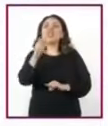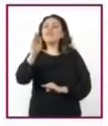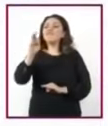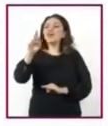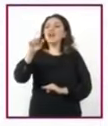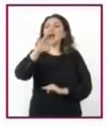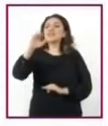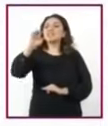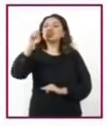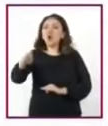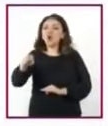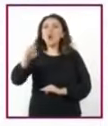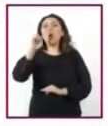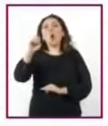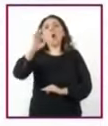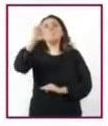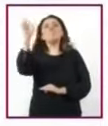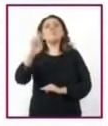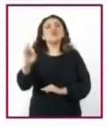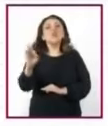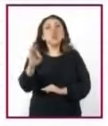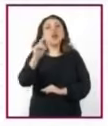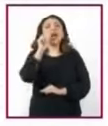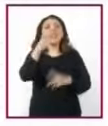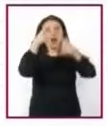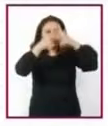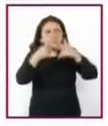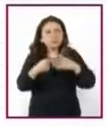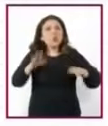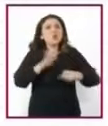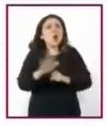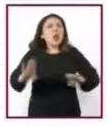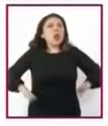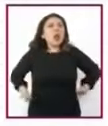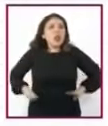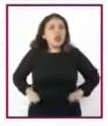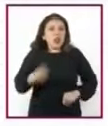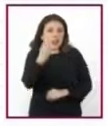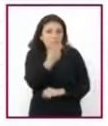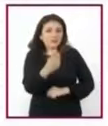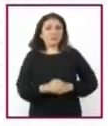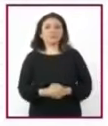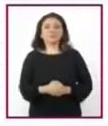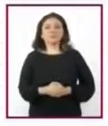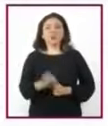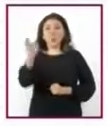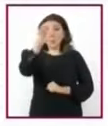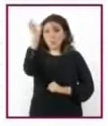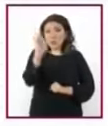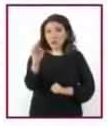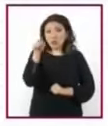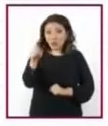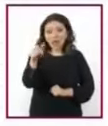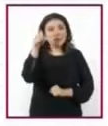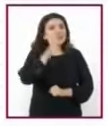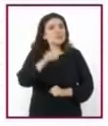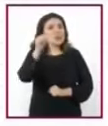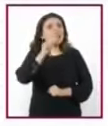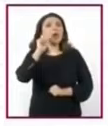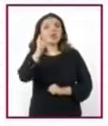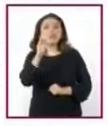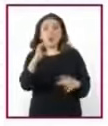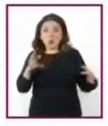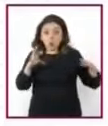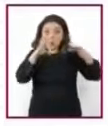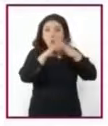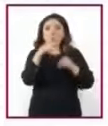fracción, porcentaje o proporción que le corresponde a cada categoría. El porcentaje siempre tiene